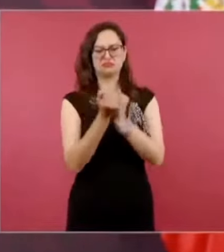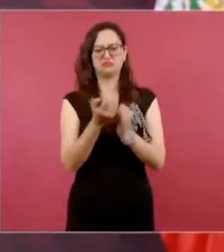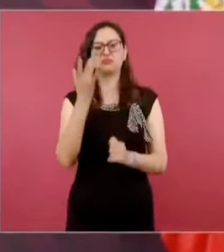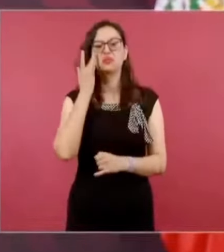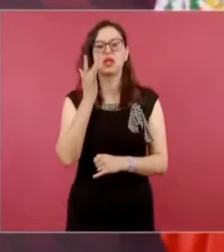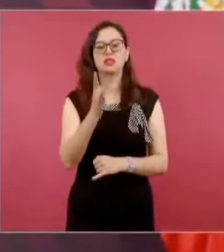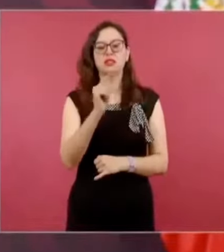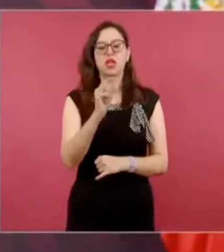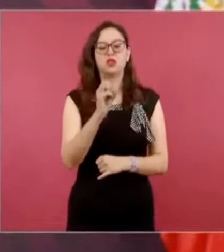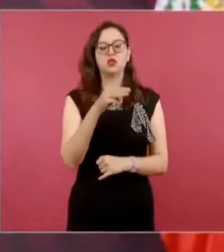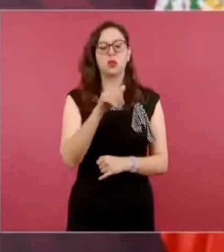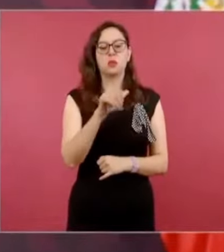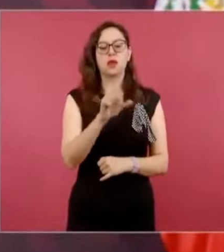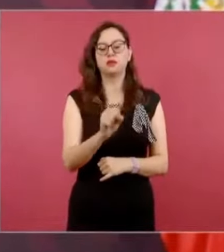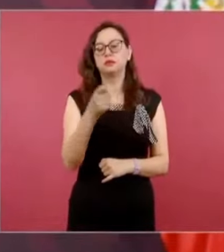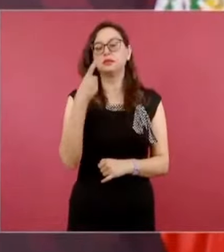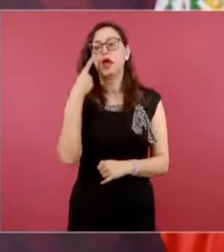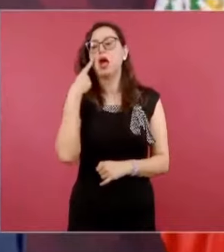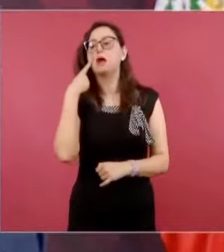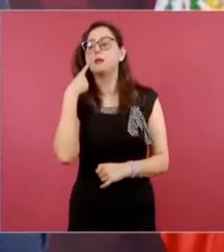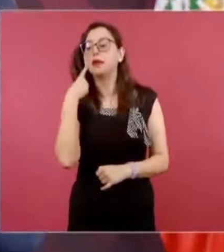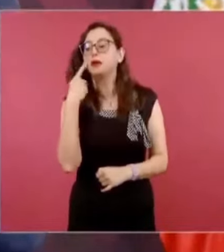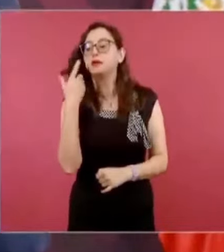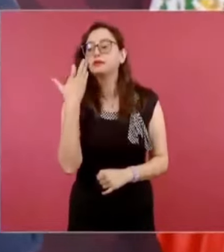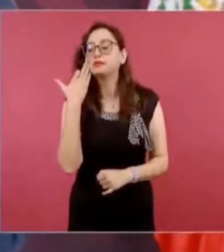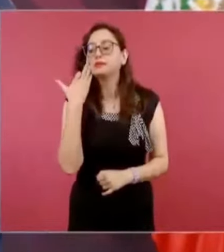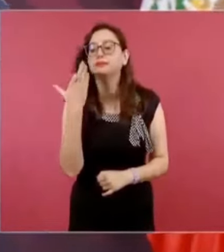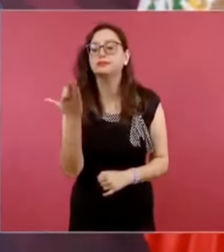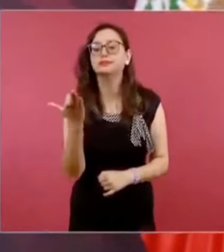hasta no ver, pero